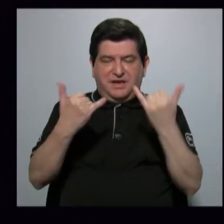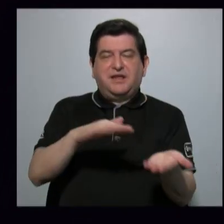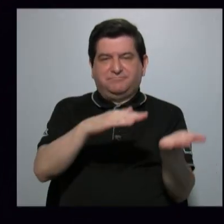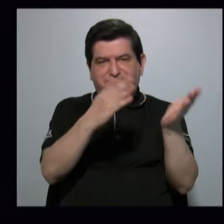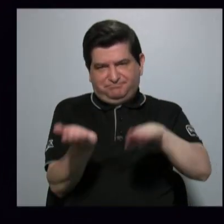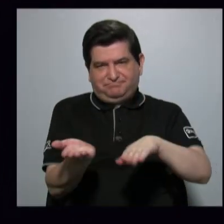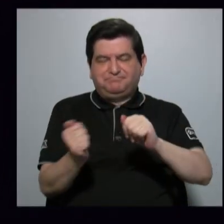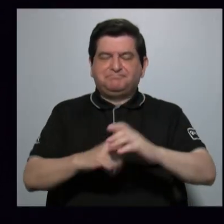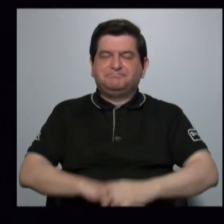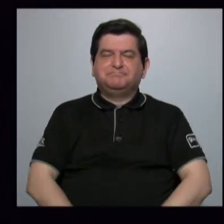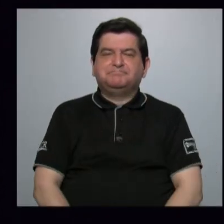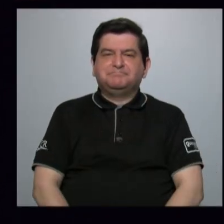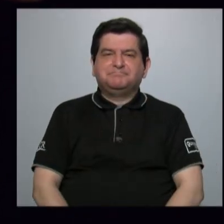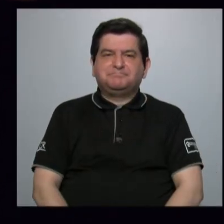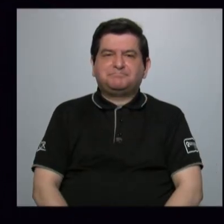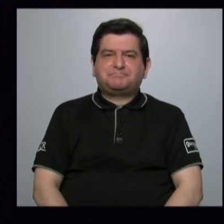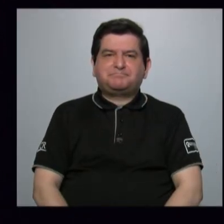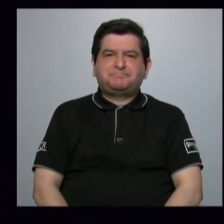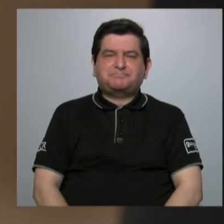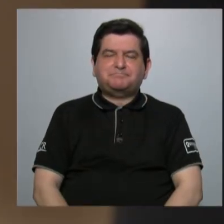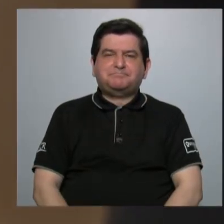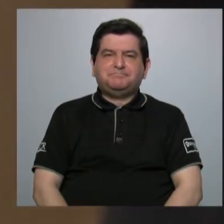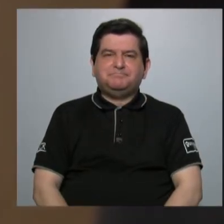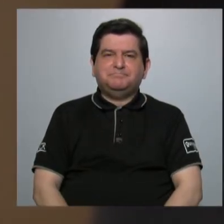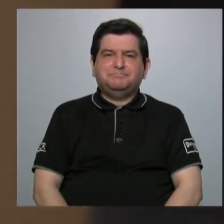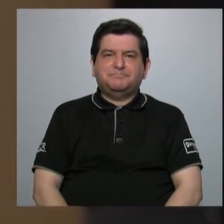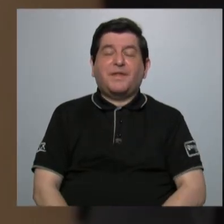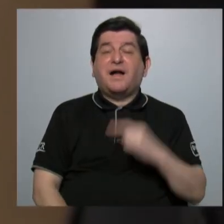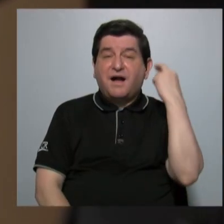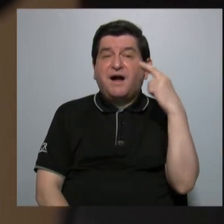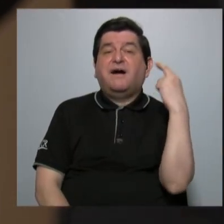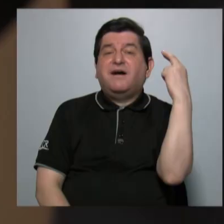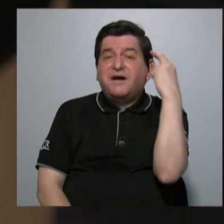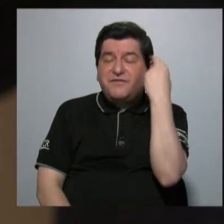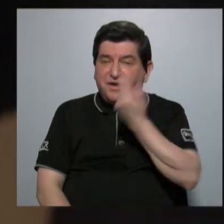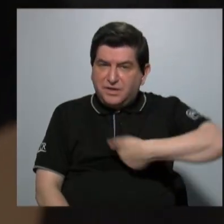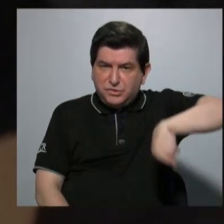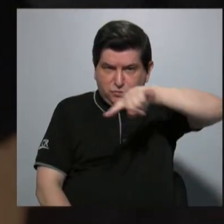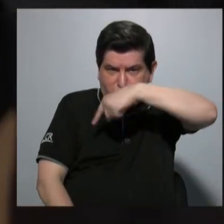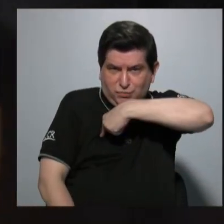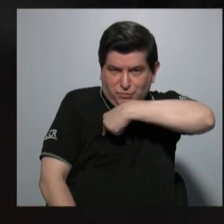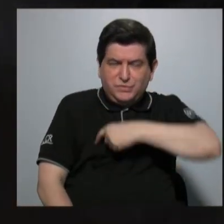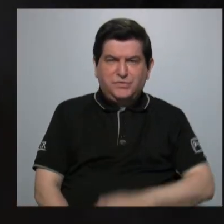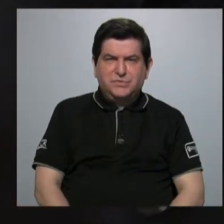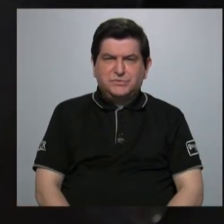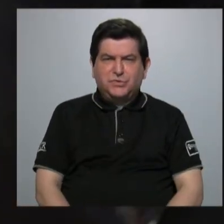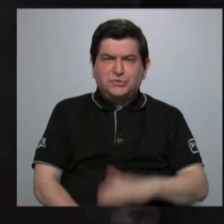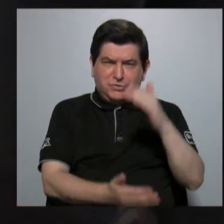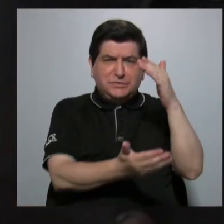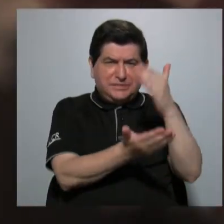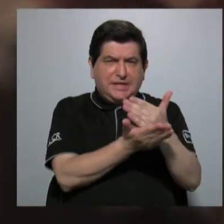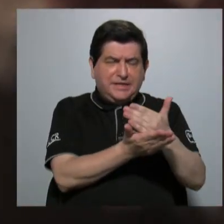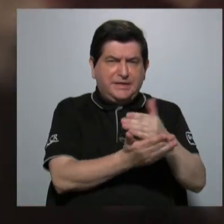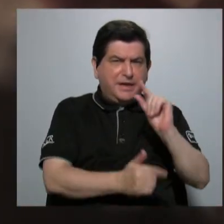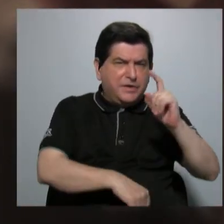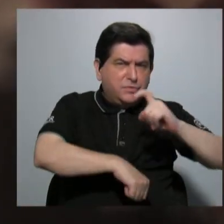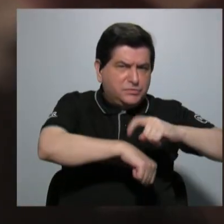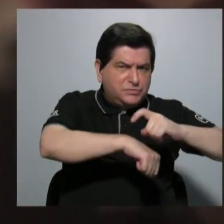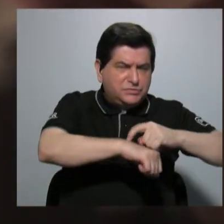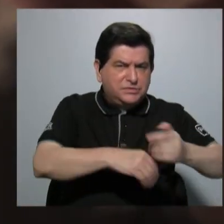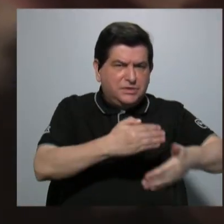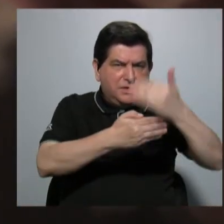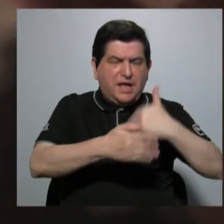descanse, ¿verdad? Esa fue una de las razones por las cuales nosotros tuvimos que parar un poco, ¿verdad? Antes